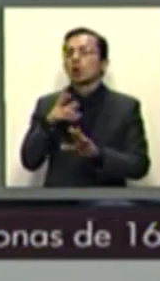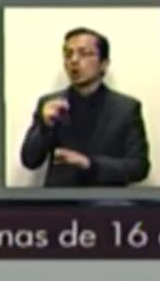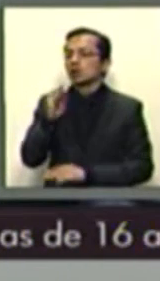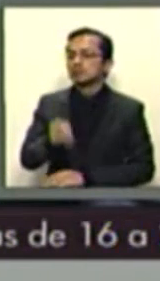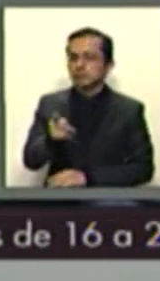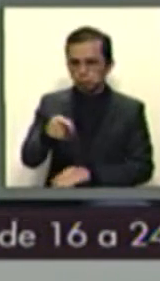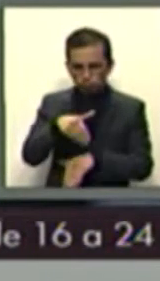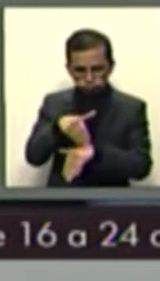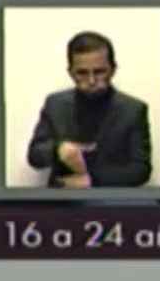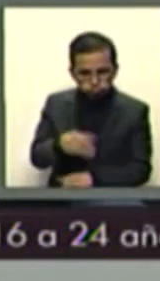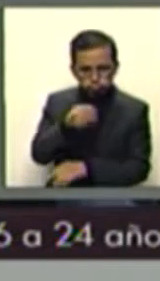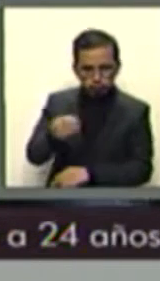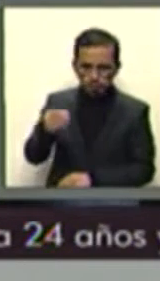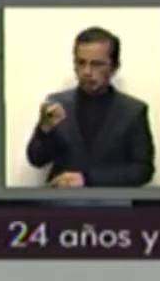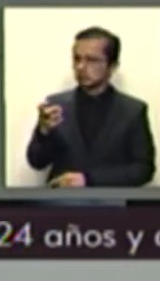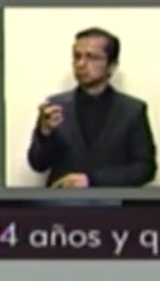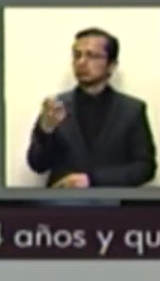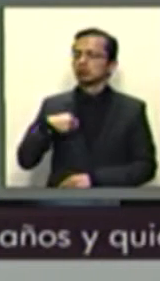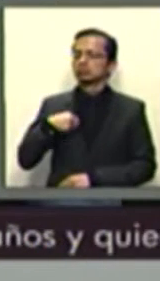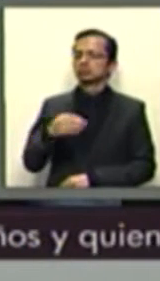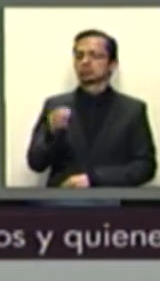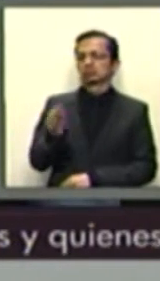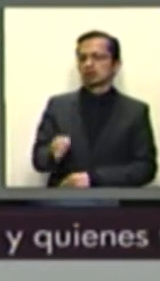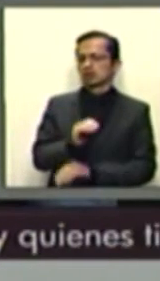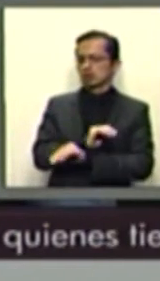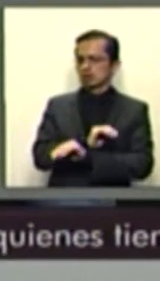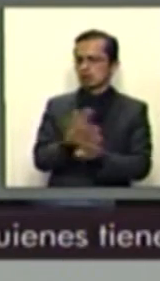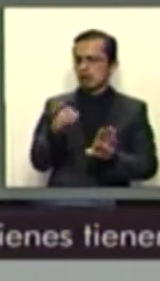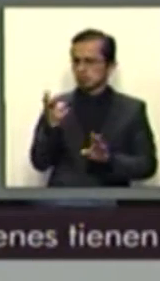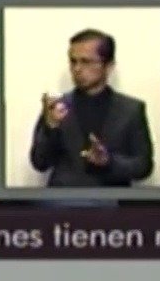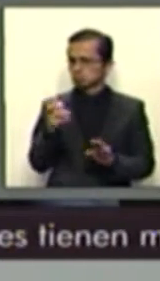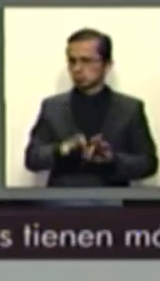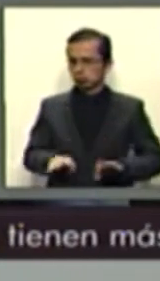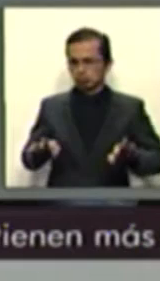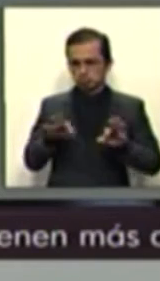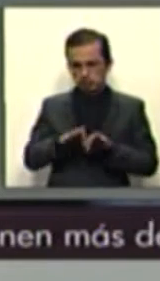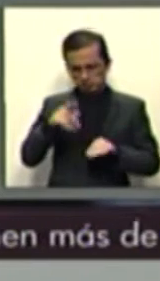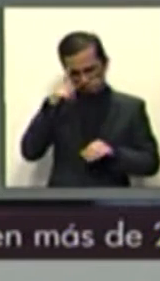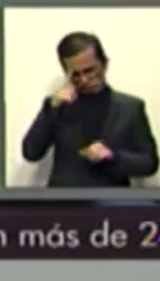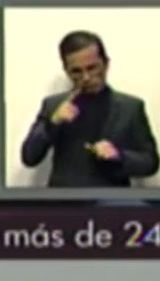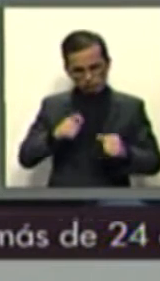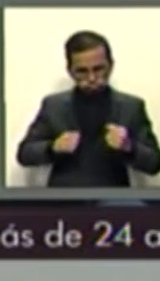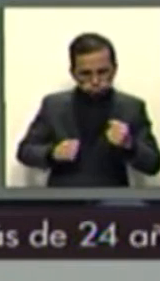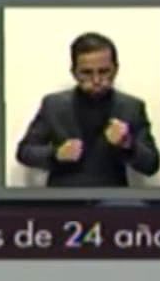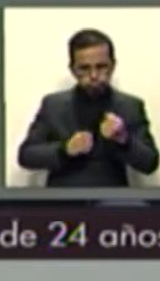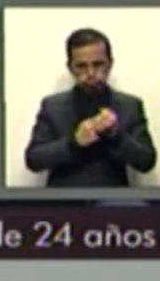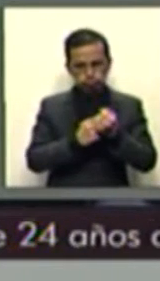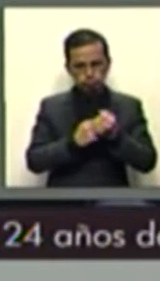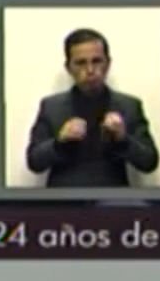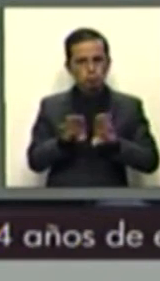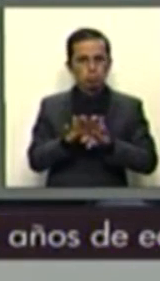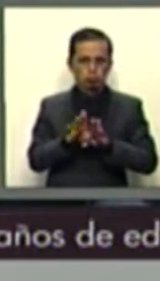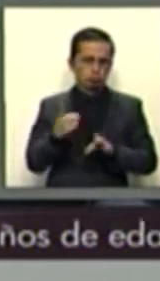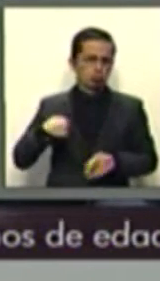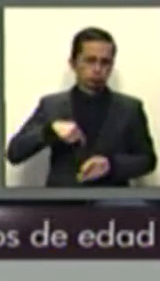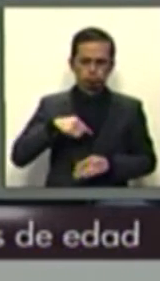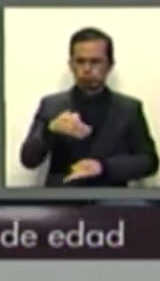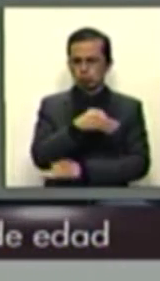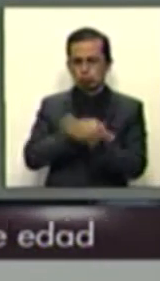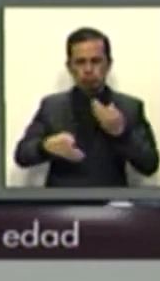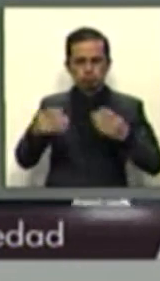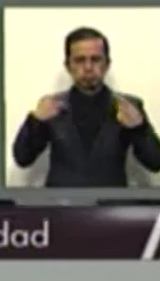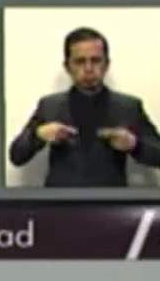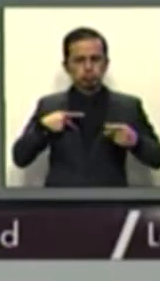supuesto que son valores importantes y fundamentales que deben regir el comportamiento de todas las personas